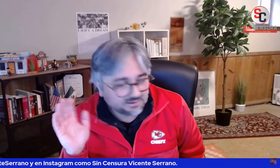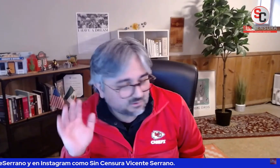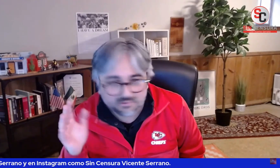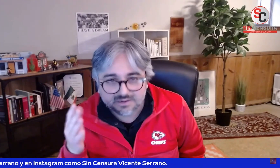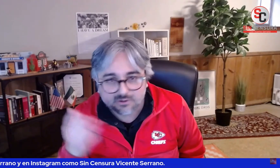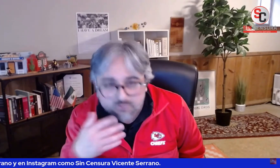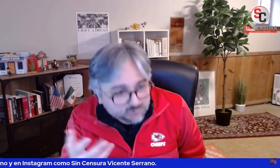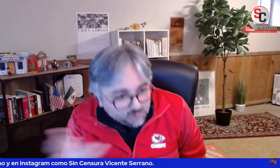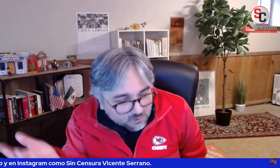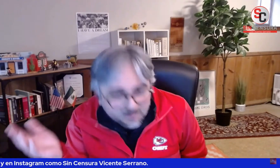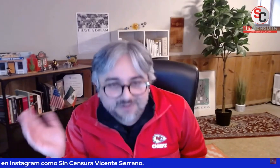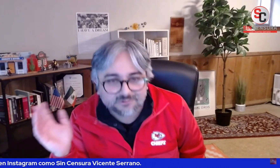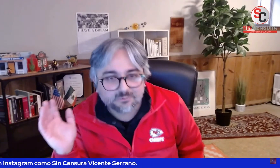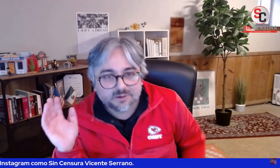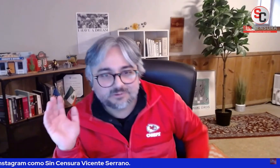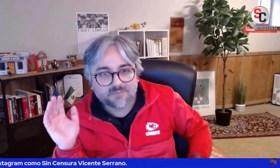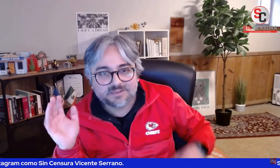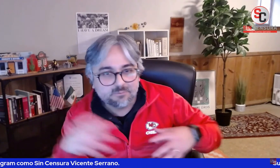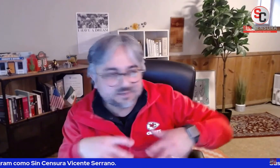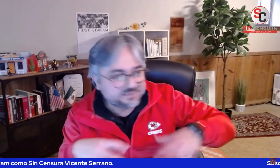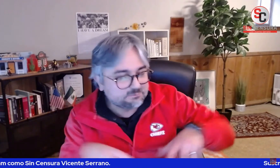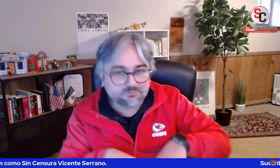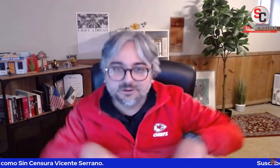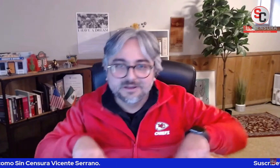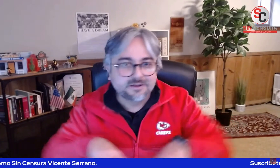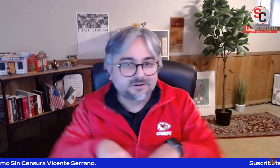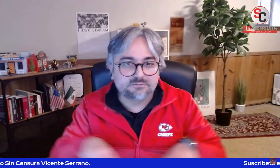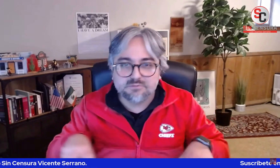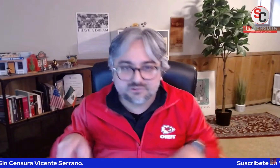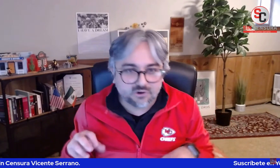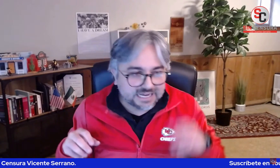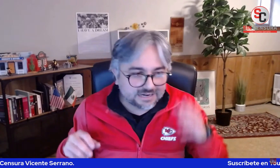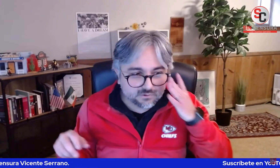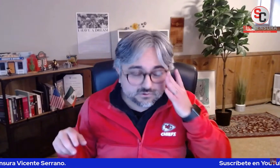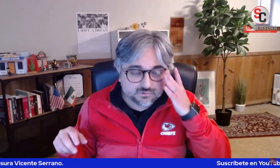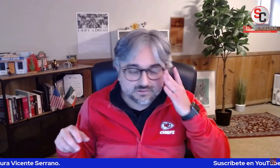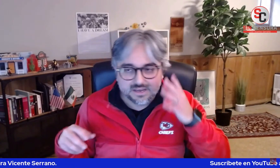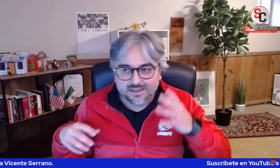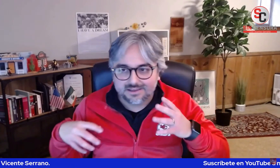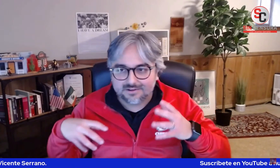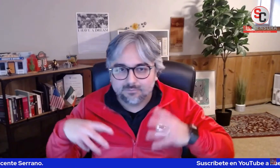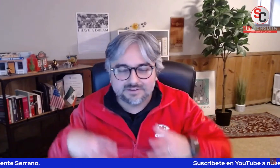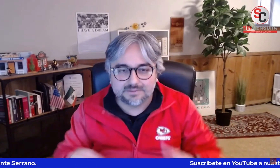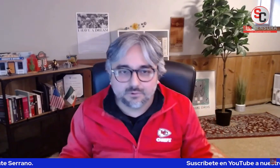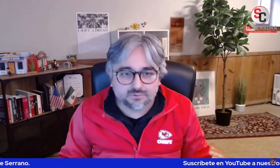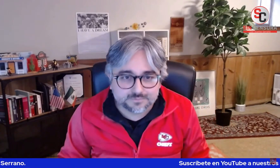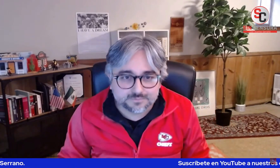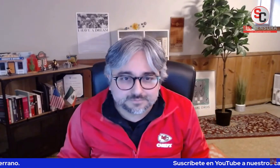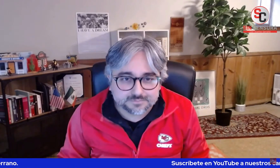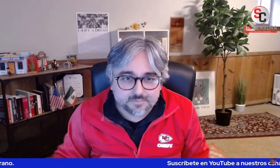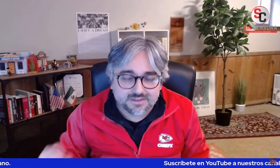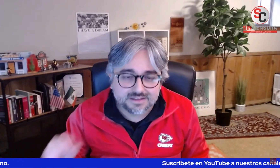que decirlo, aunque nos guste o no, nuestro hermano siamés, compartimos los mismos órganos,